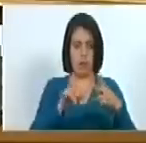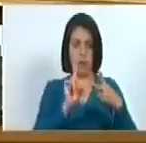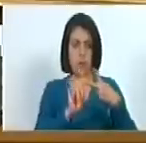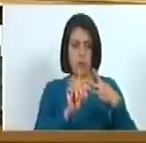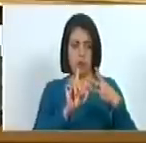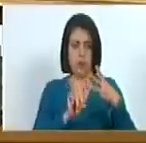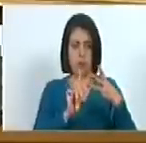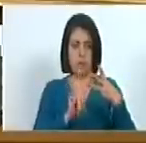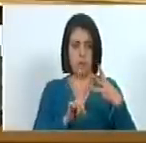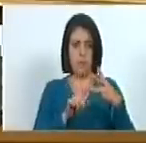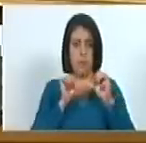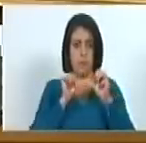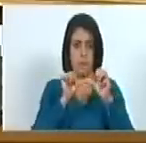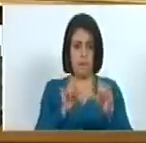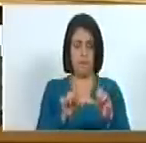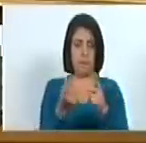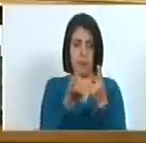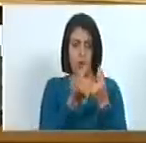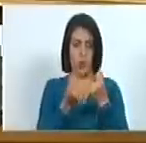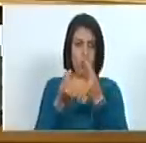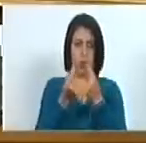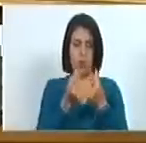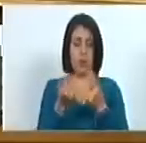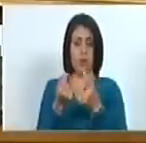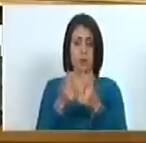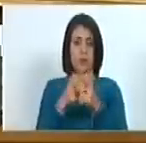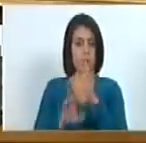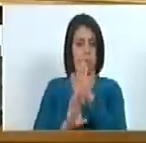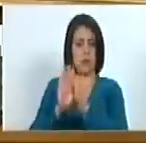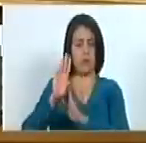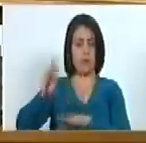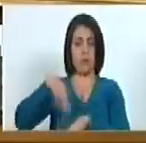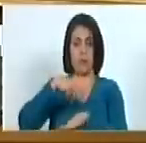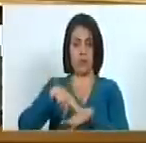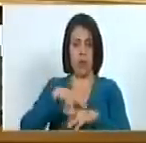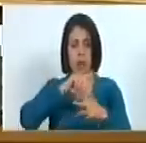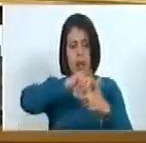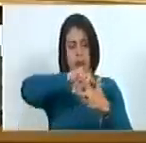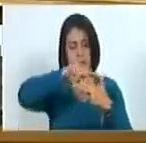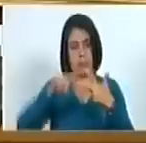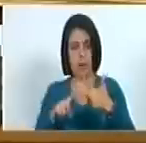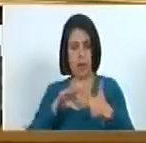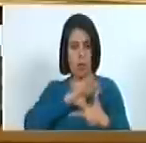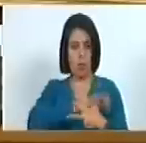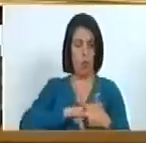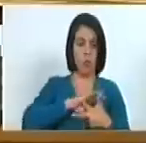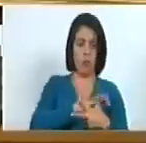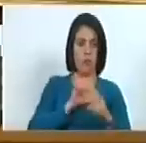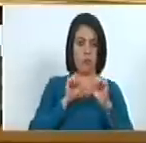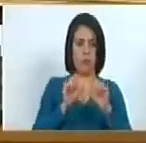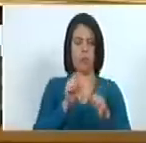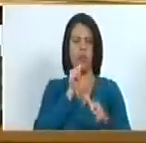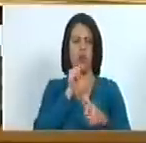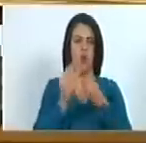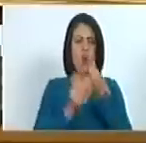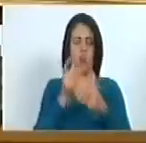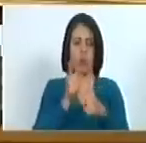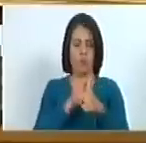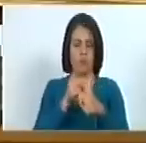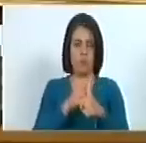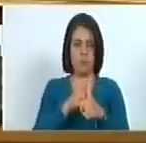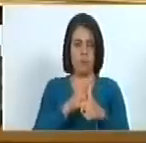y la Comisión Permanente de Economía, Finanzas y Desarrollo Nacional, de manera que queda conformada de la siguiente manera: